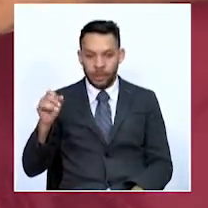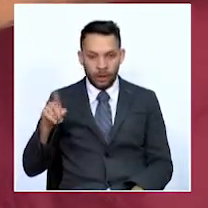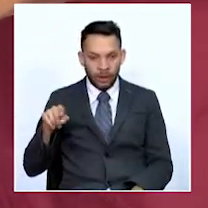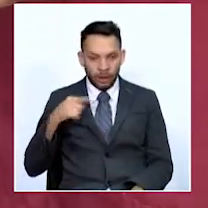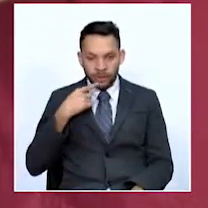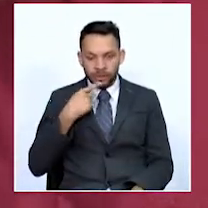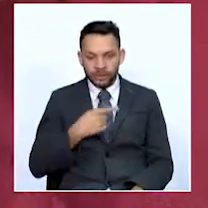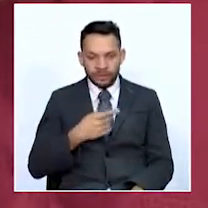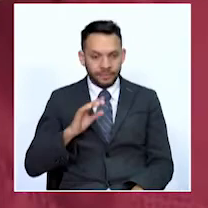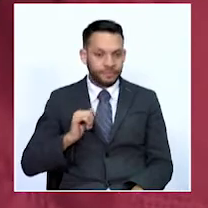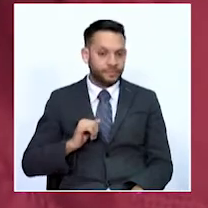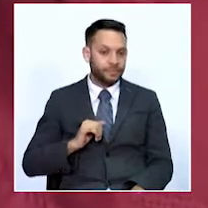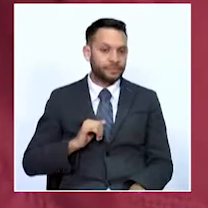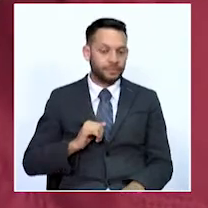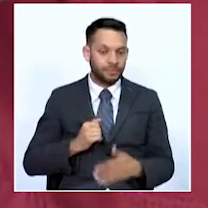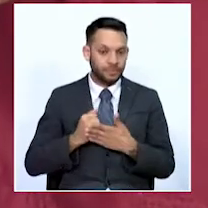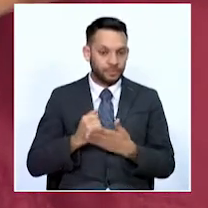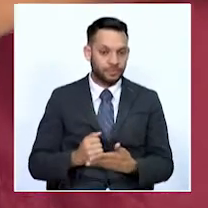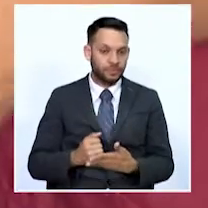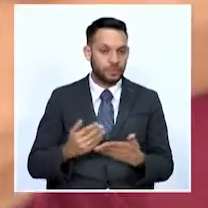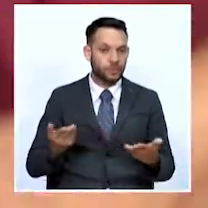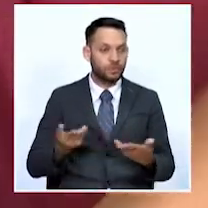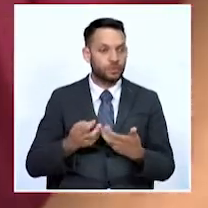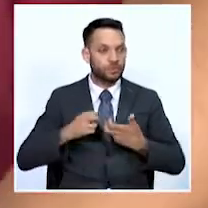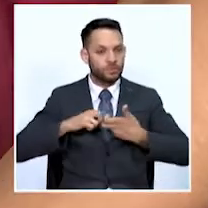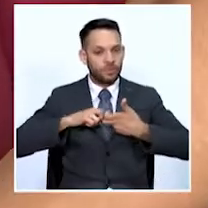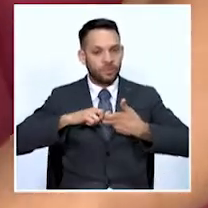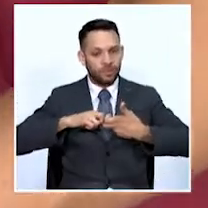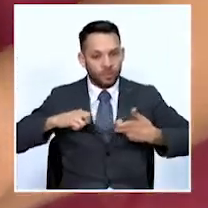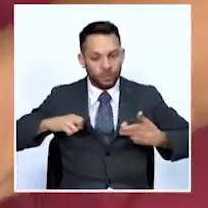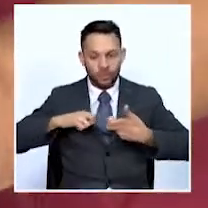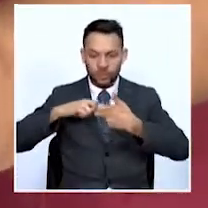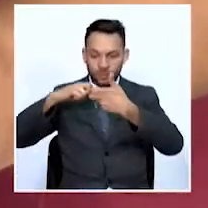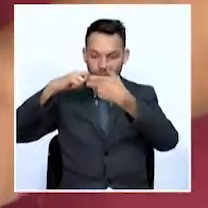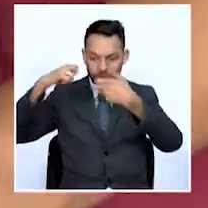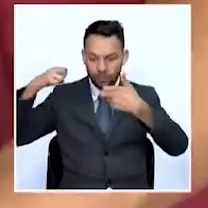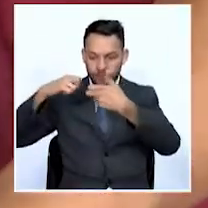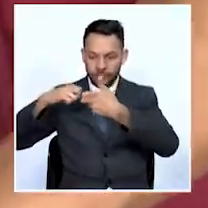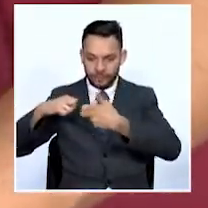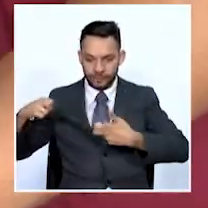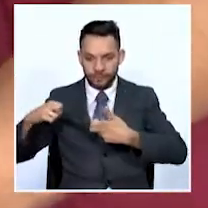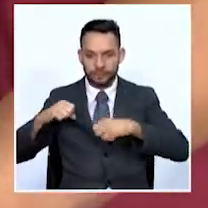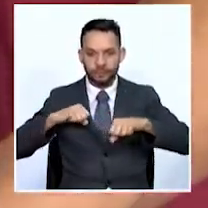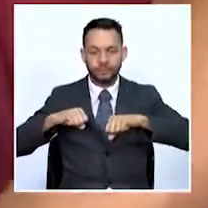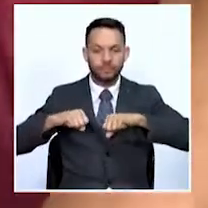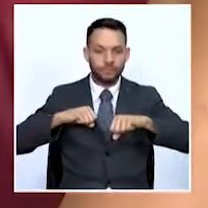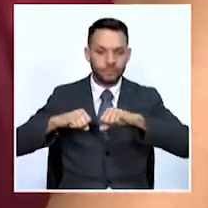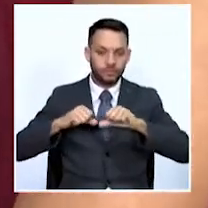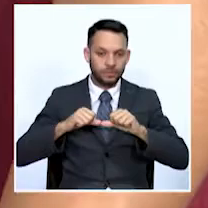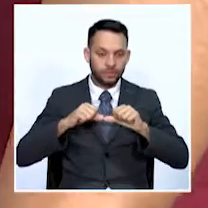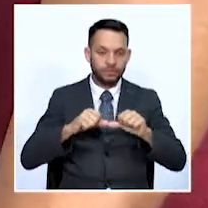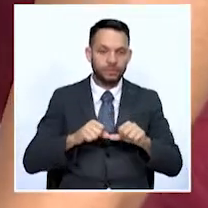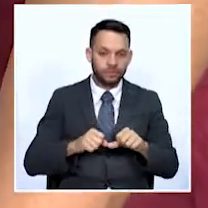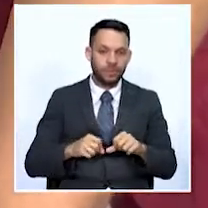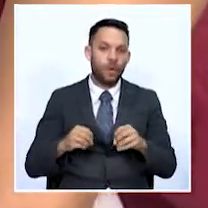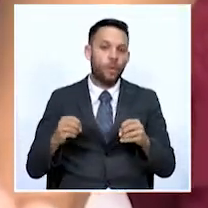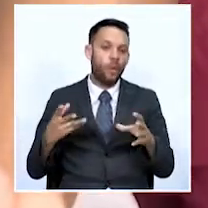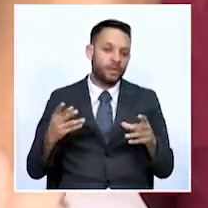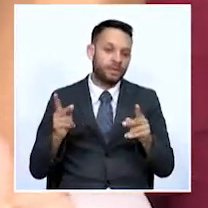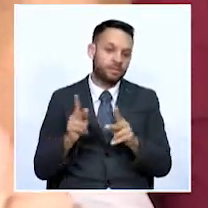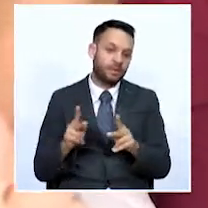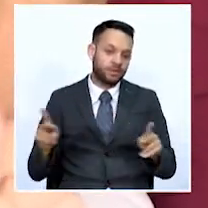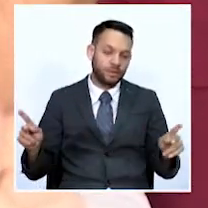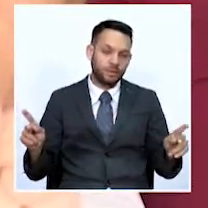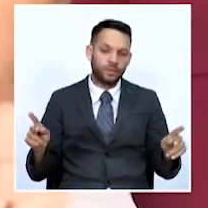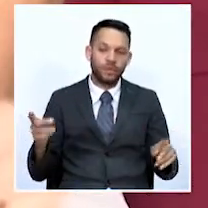aquí del muslo a esta parte, que es el que nos permite estirar la pierna, ¿sí? Por eso es que muchas veces es